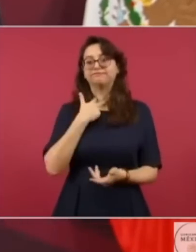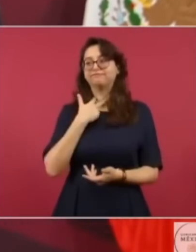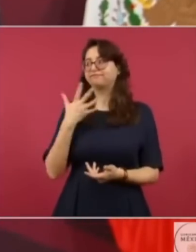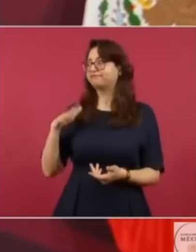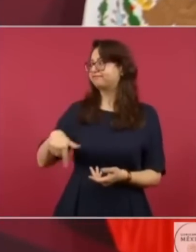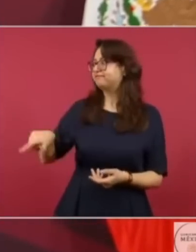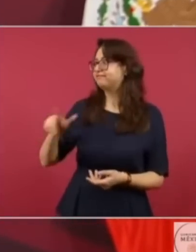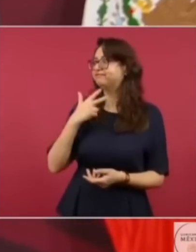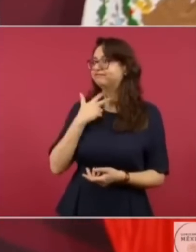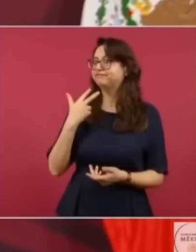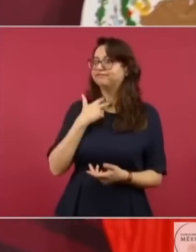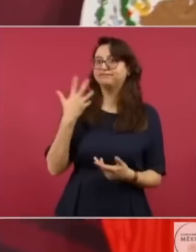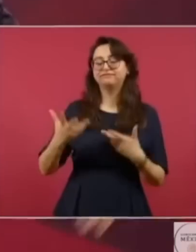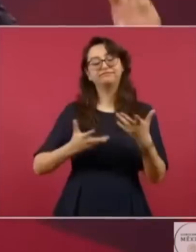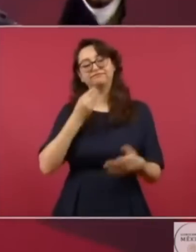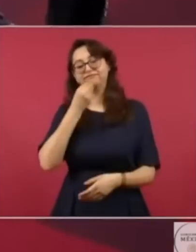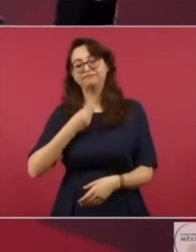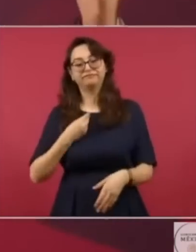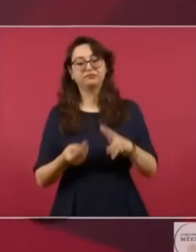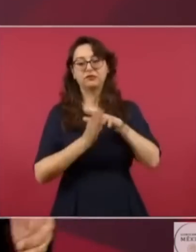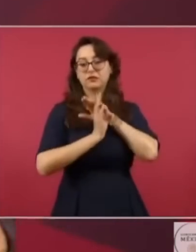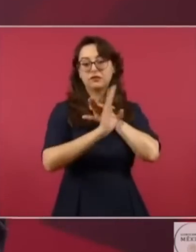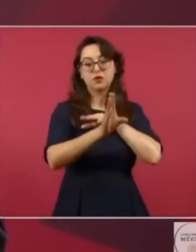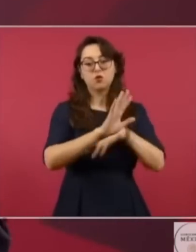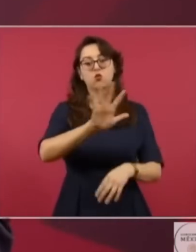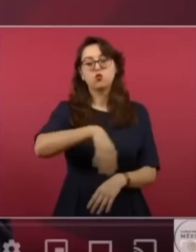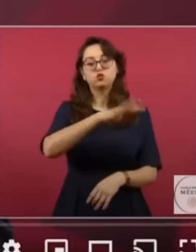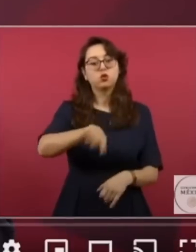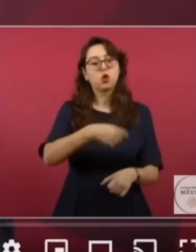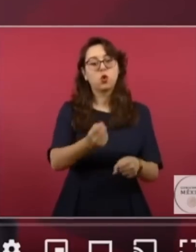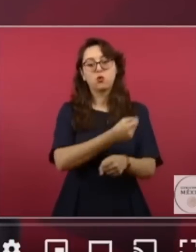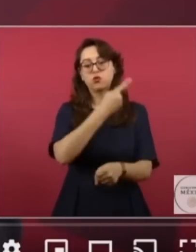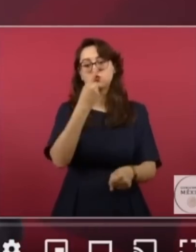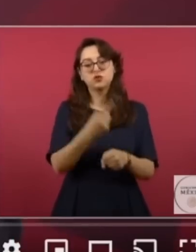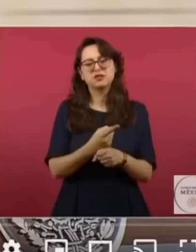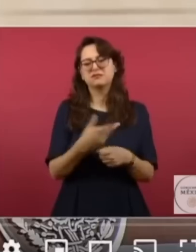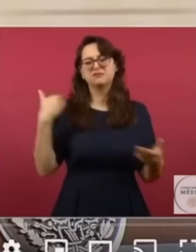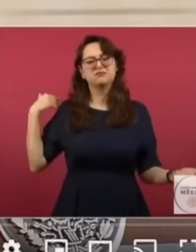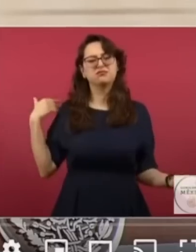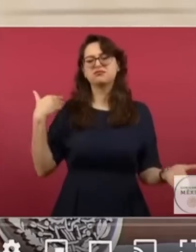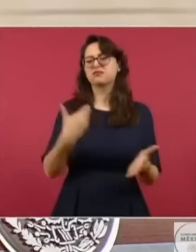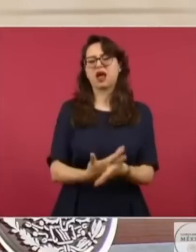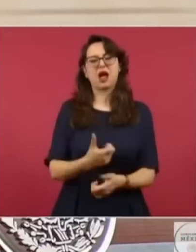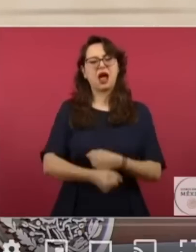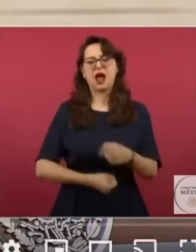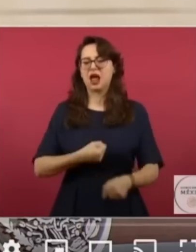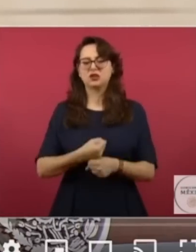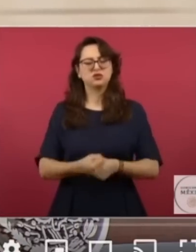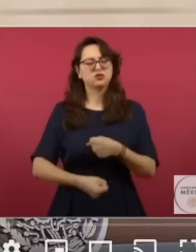hay oportunidades eso ya lo hemos planteado durante mucho tiempo hay constancia